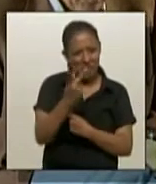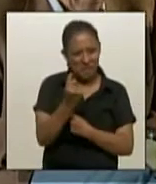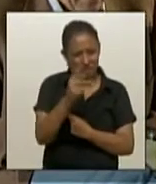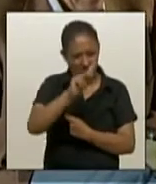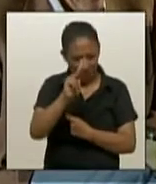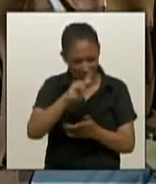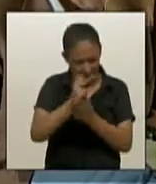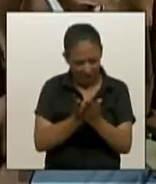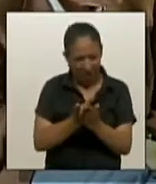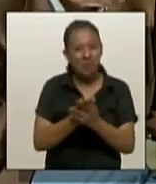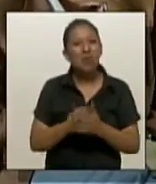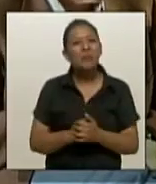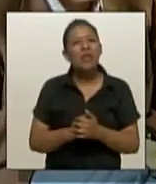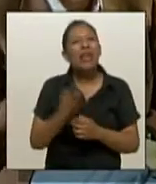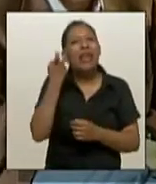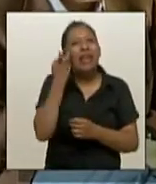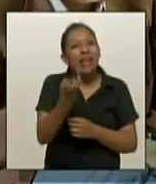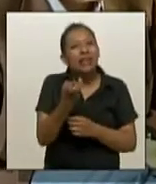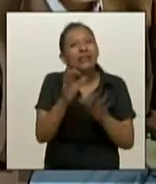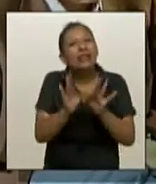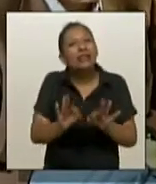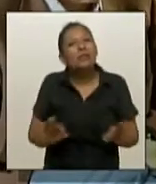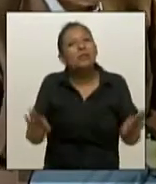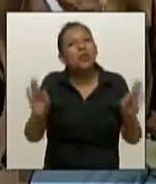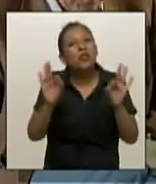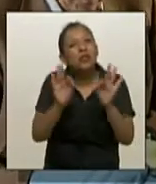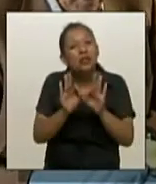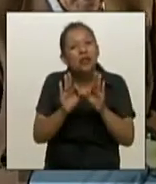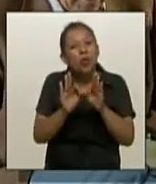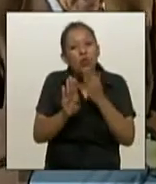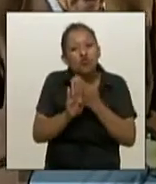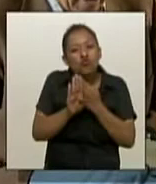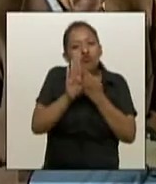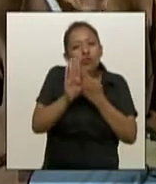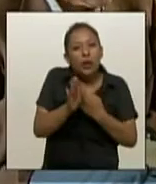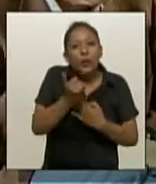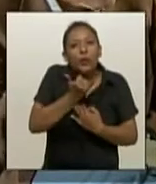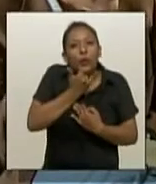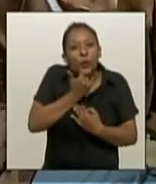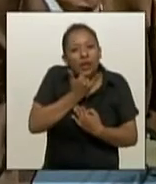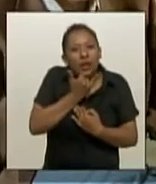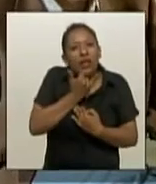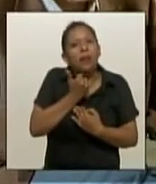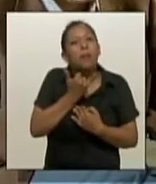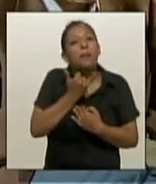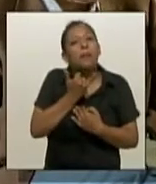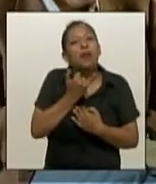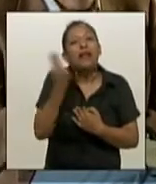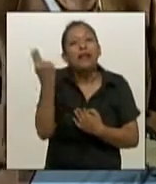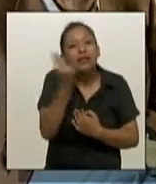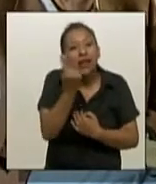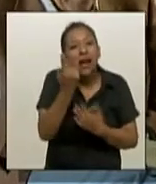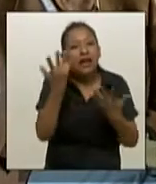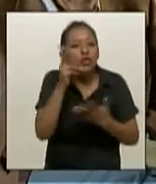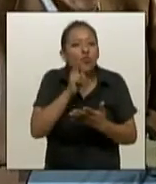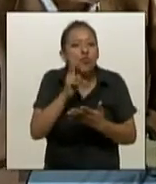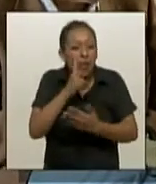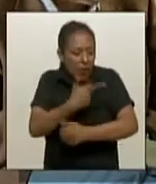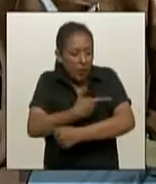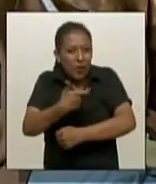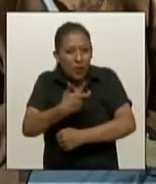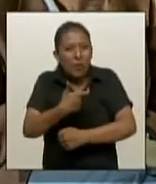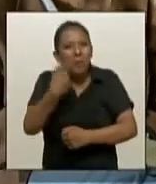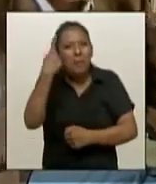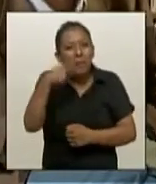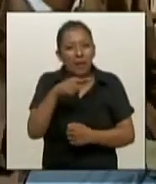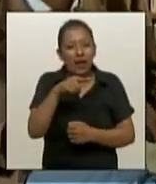este programa. Este asunto de la importancia de la prevención, de lo necesario de aplicarnos la prueba de